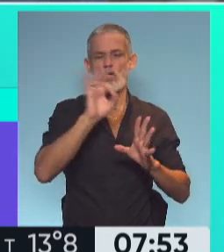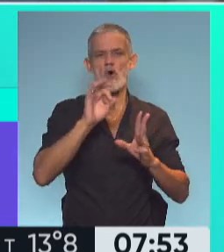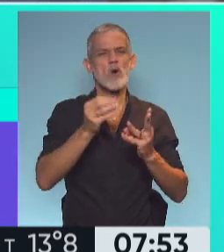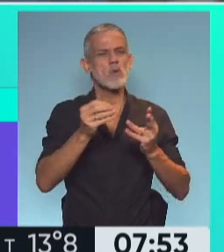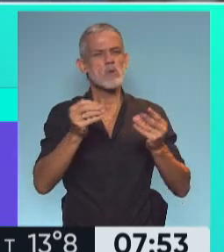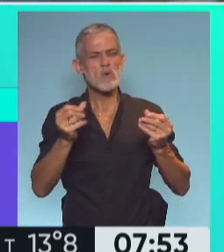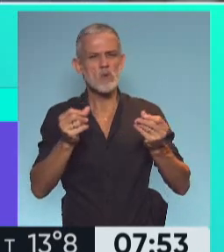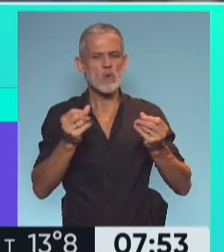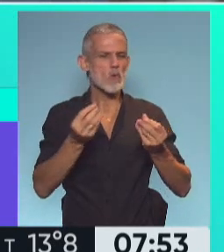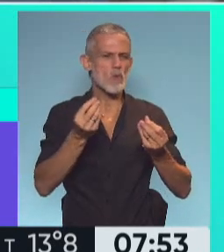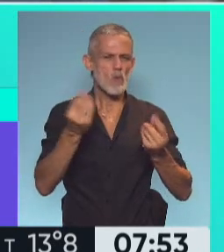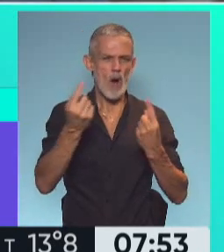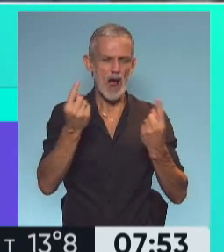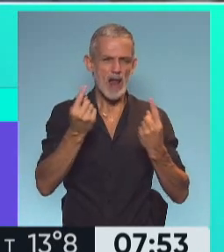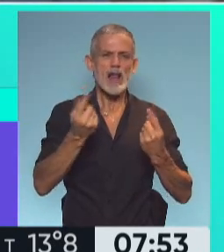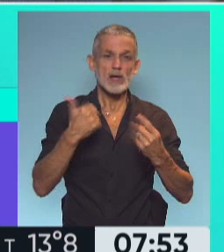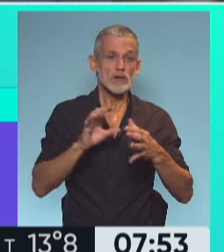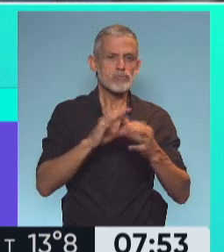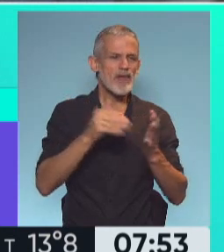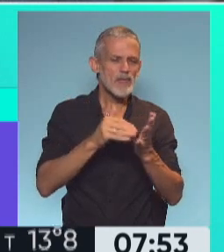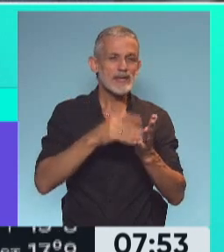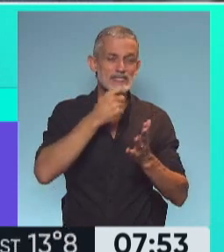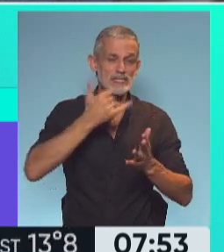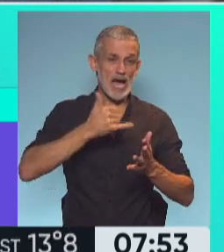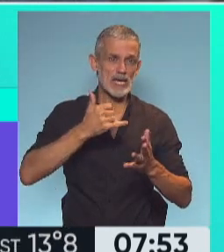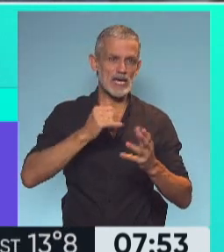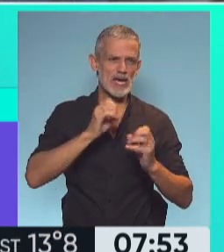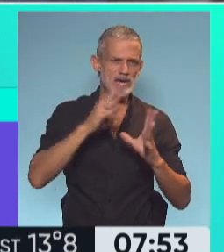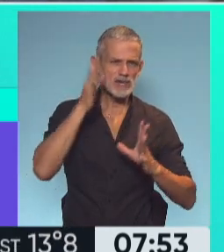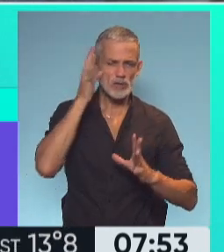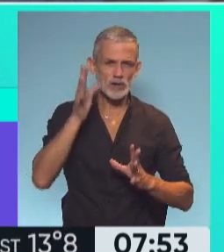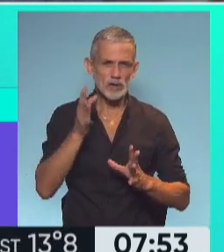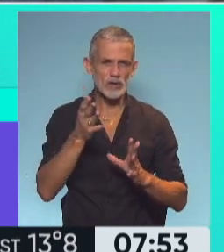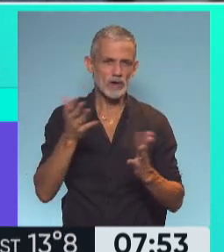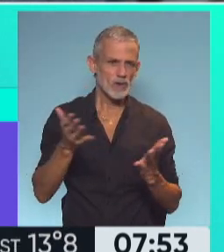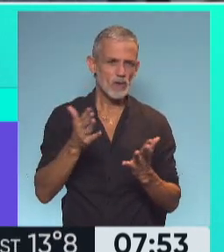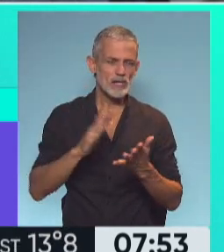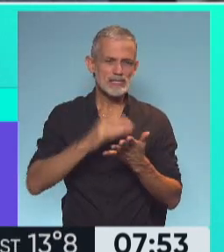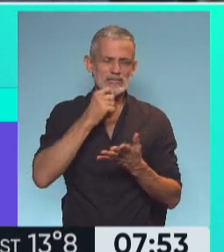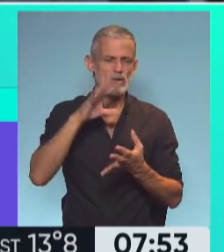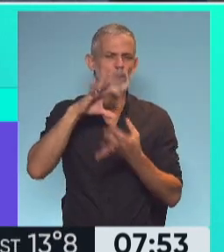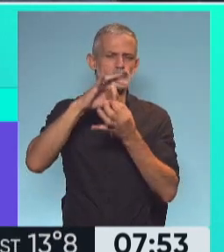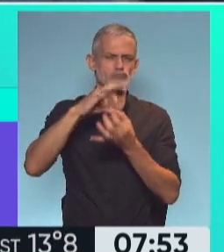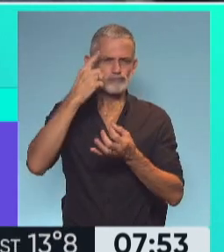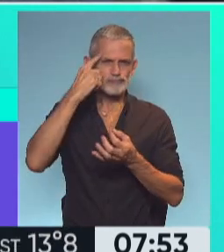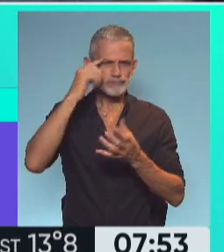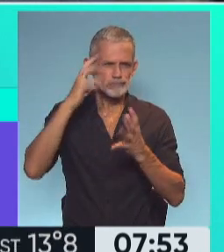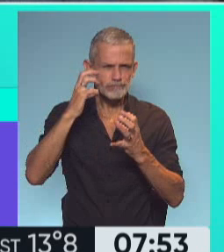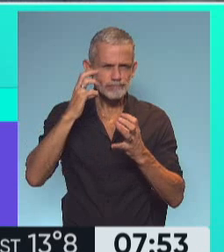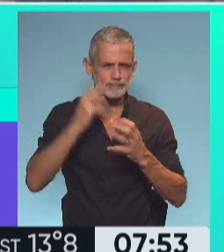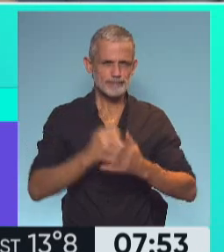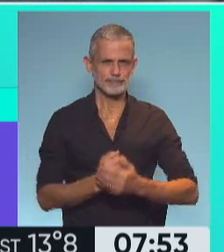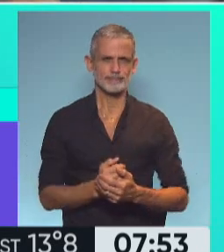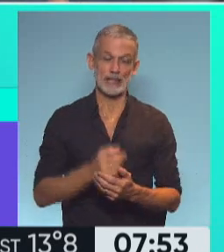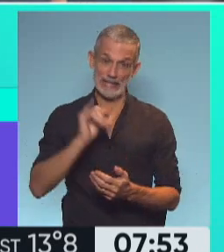manera sintomática? ¿Está relacionada la gravedad de la enfermedad con la consecuencia neurológica?